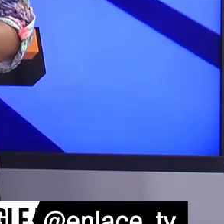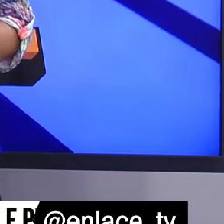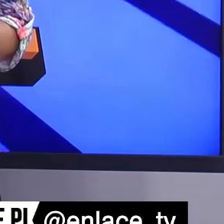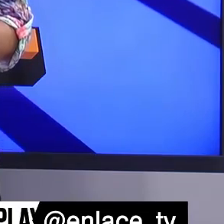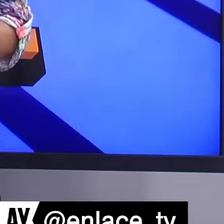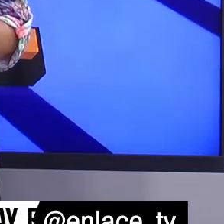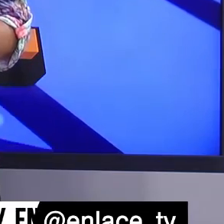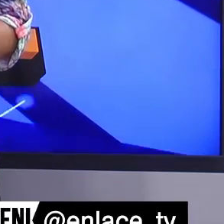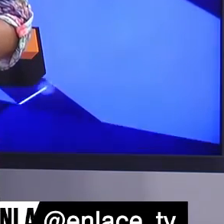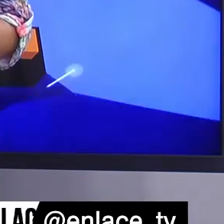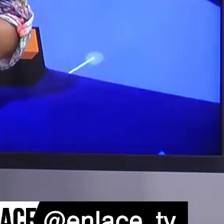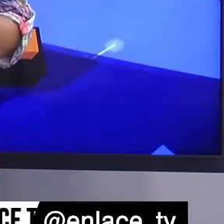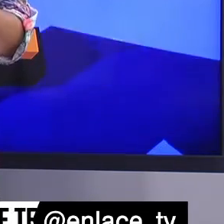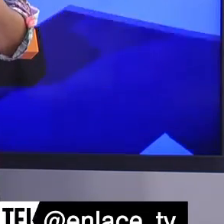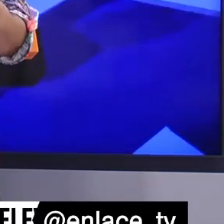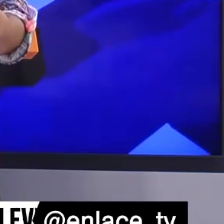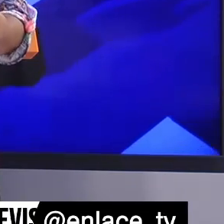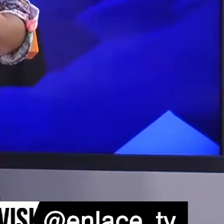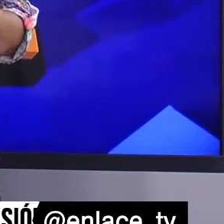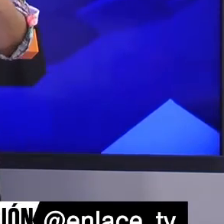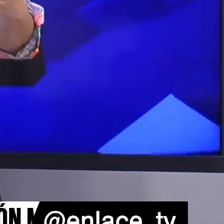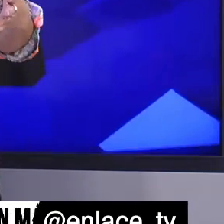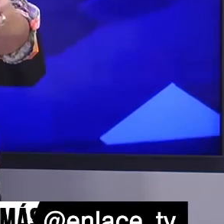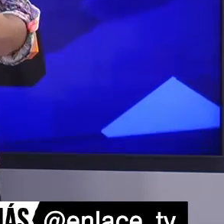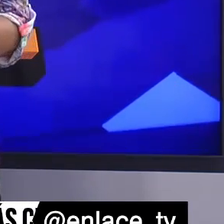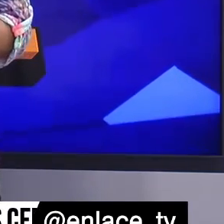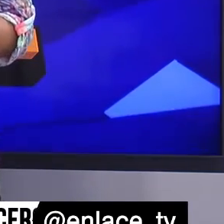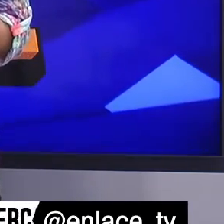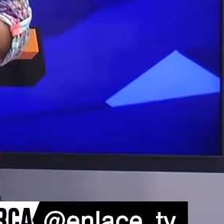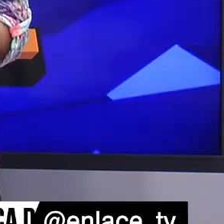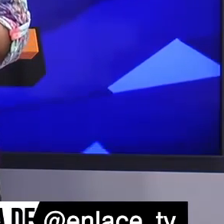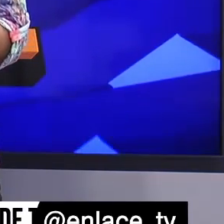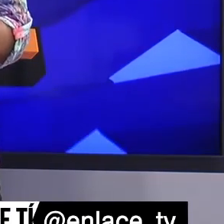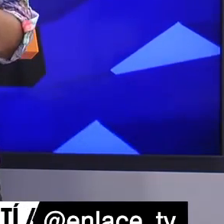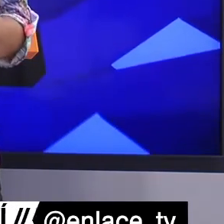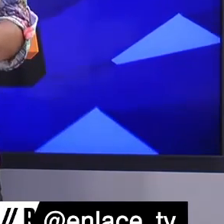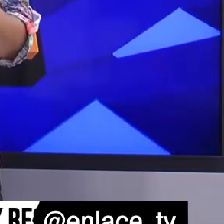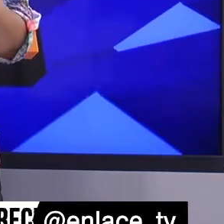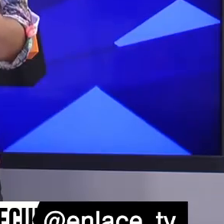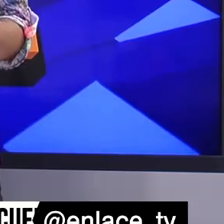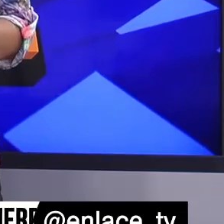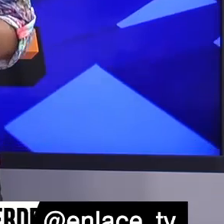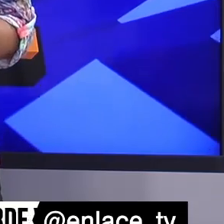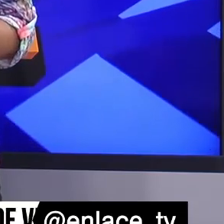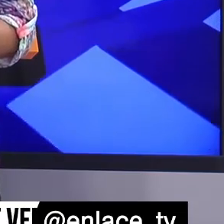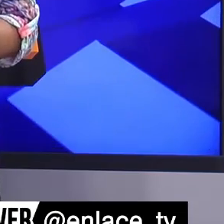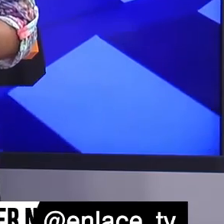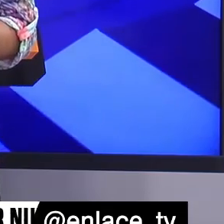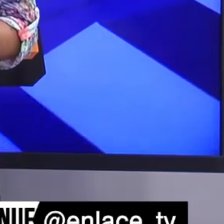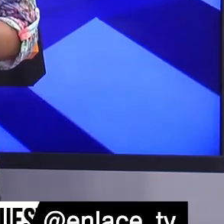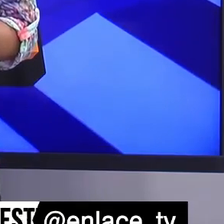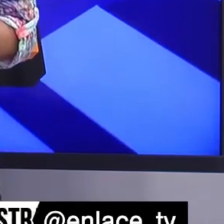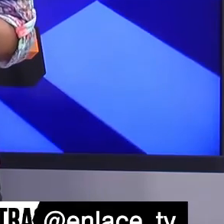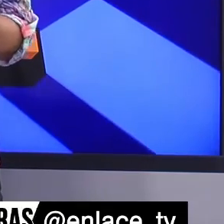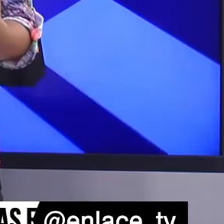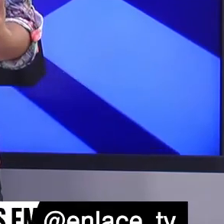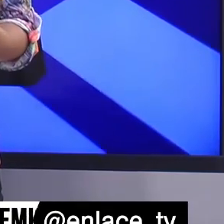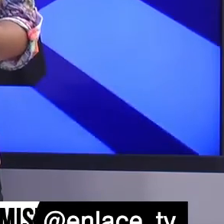el barrio 20 de enero, debido a las grandes grietas que se han originado en este terreno, debido a